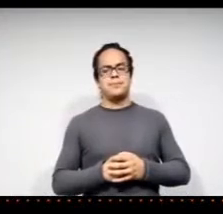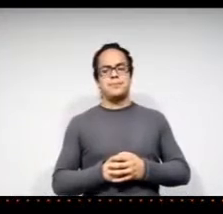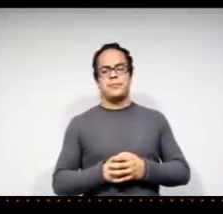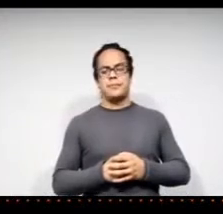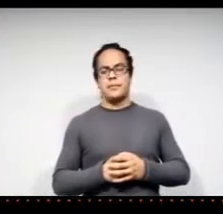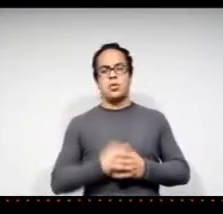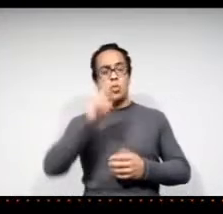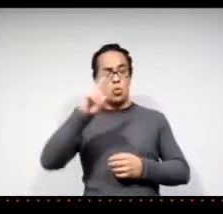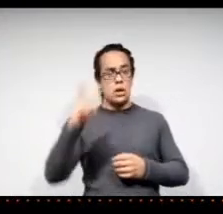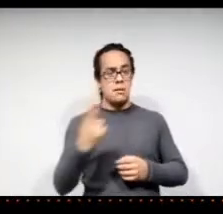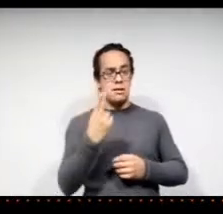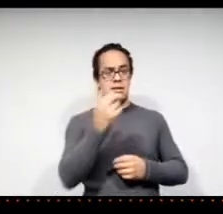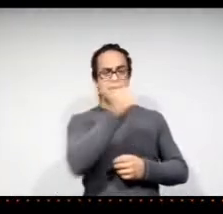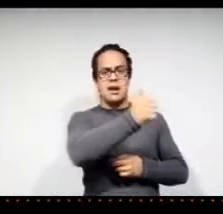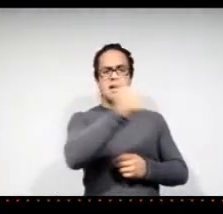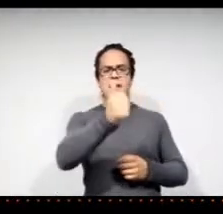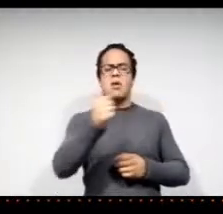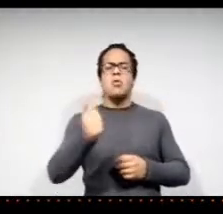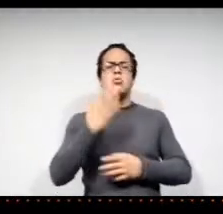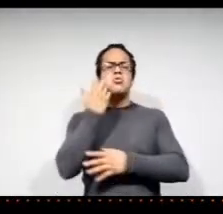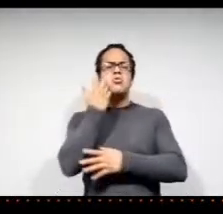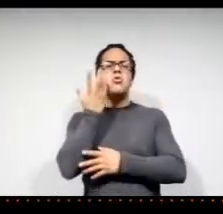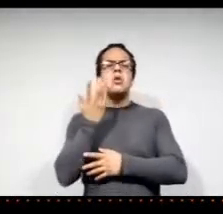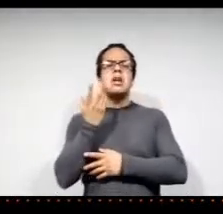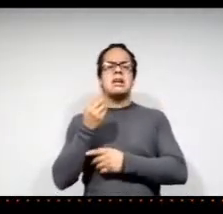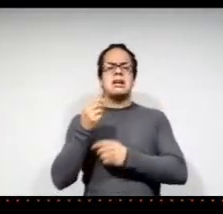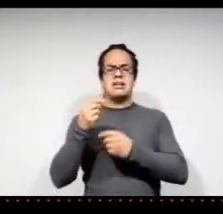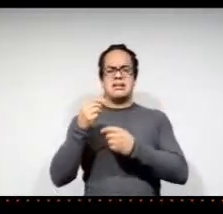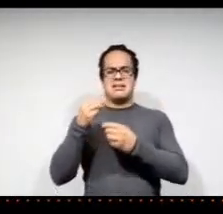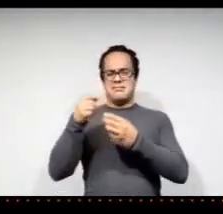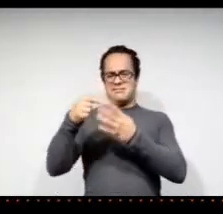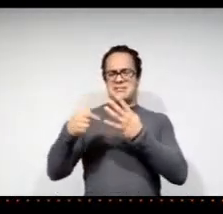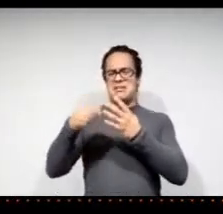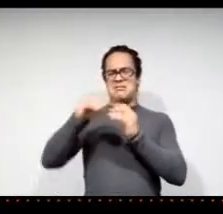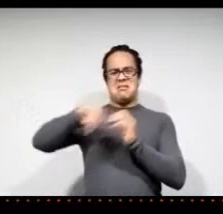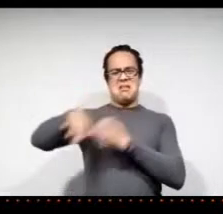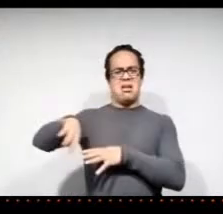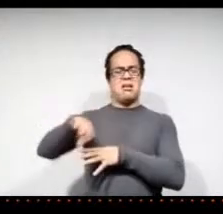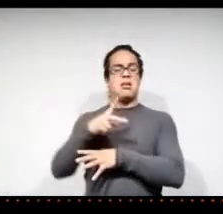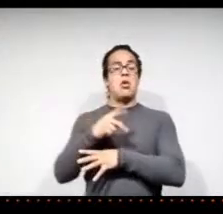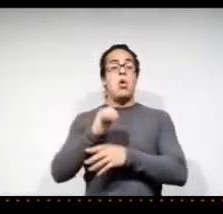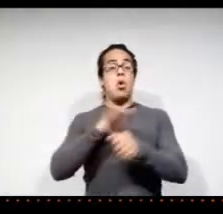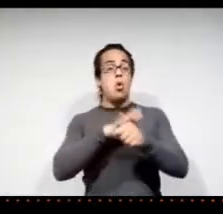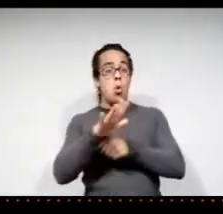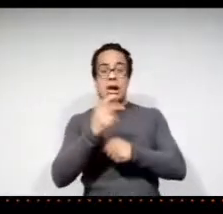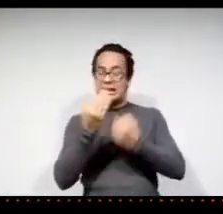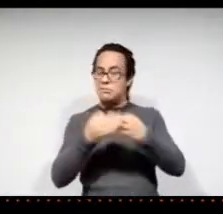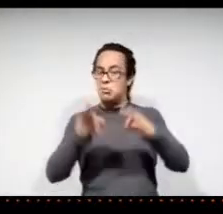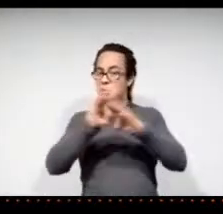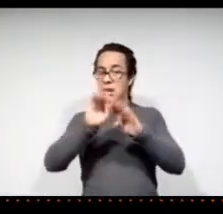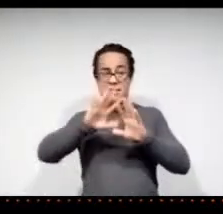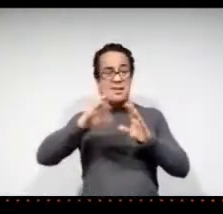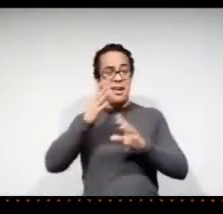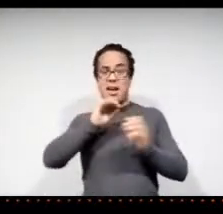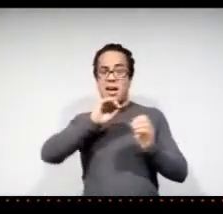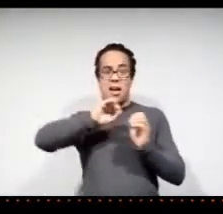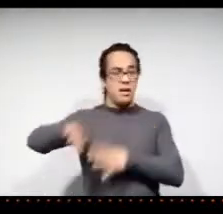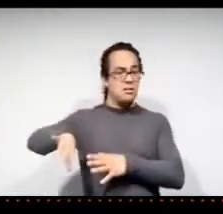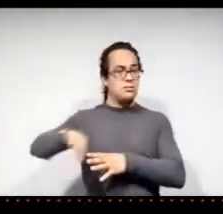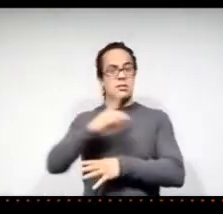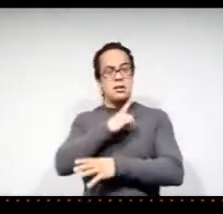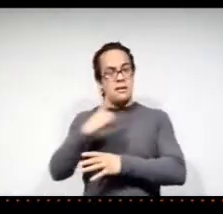las universidades a dejar? Y quizás no es a qué estamos dispuestos, sino qué tendríamos que dejar después